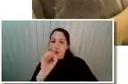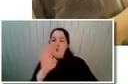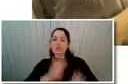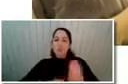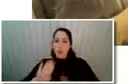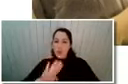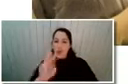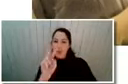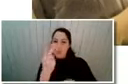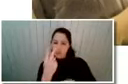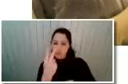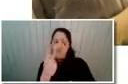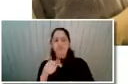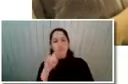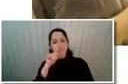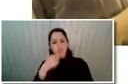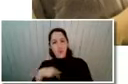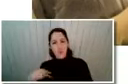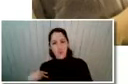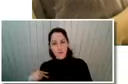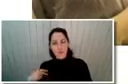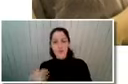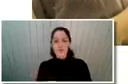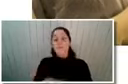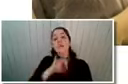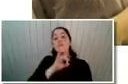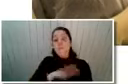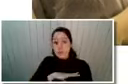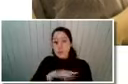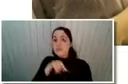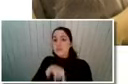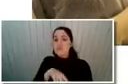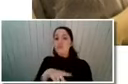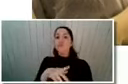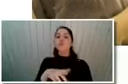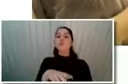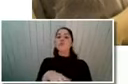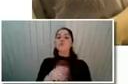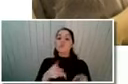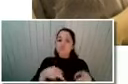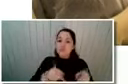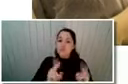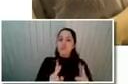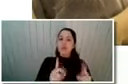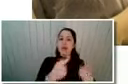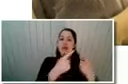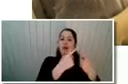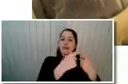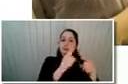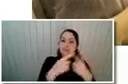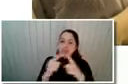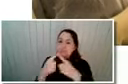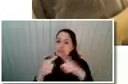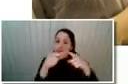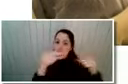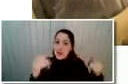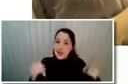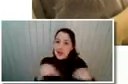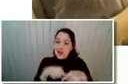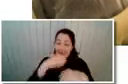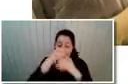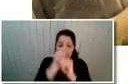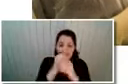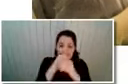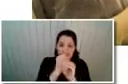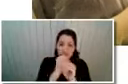En Chile, entonces, se habilitaron distintos laboratorios con esos niveles de bioseguridad, utilizando la